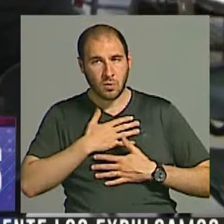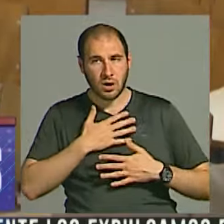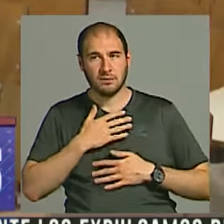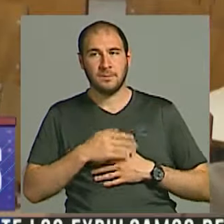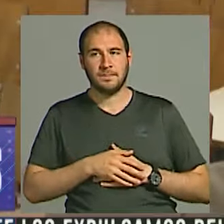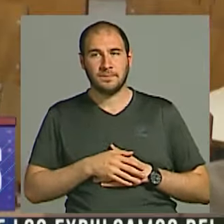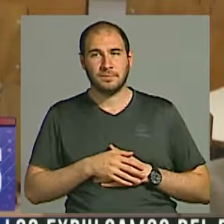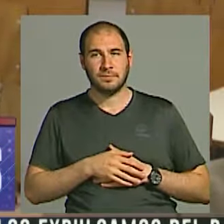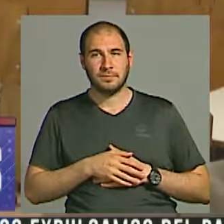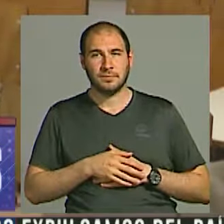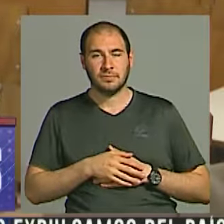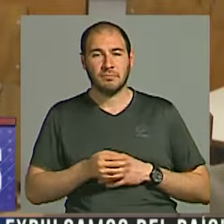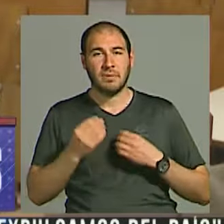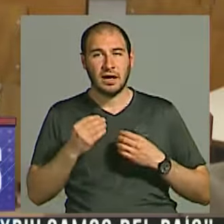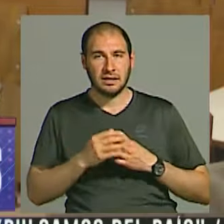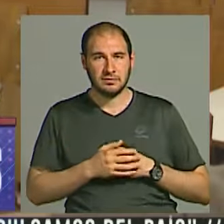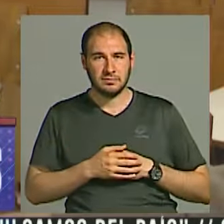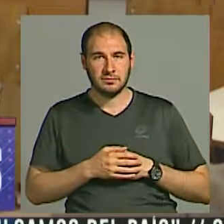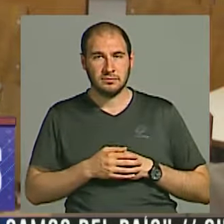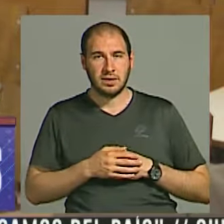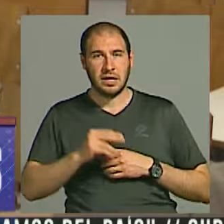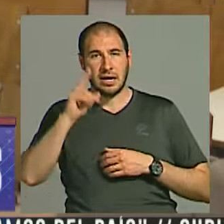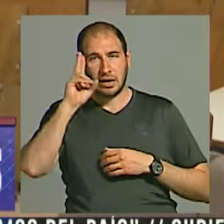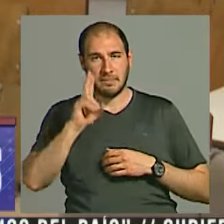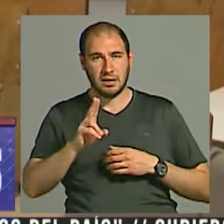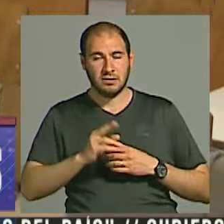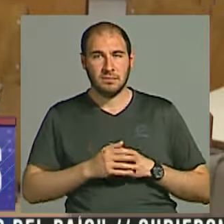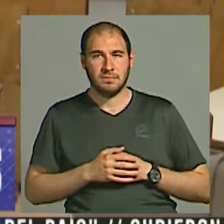corporalidad, para sobre todo respetar,